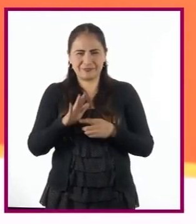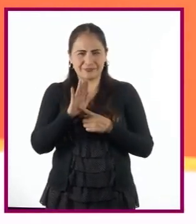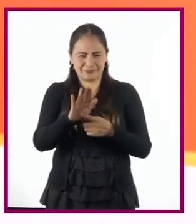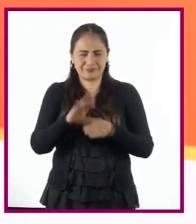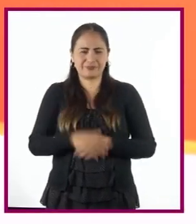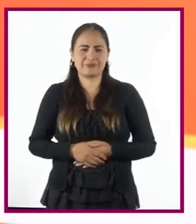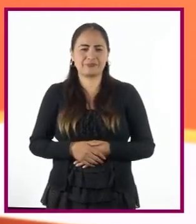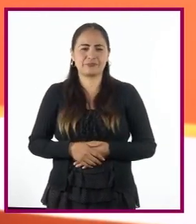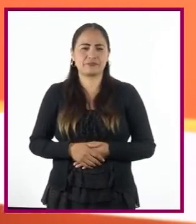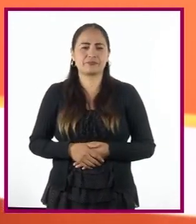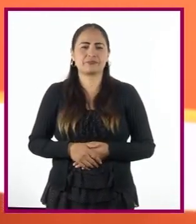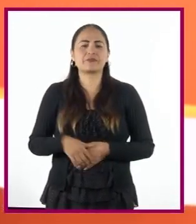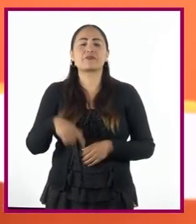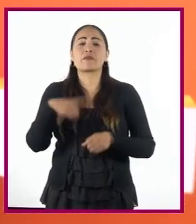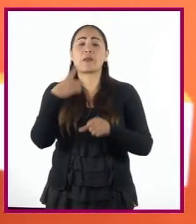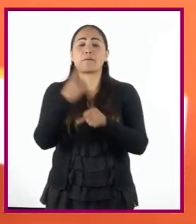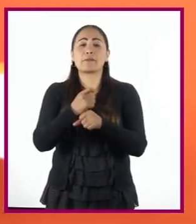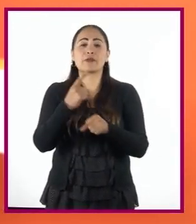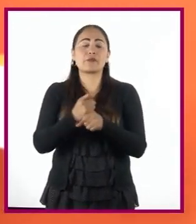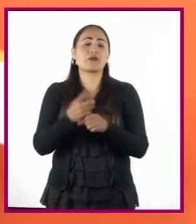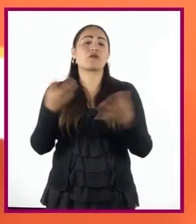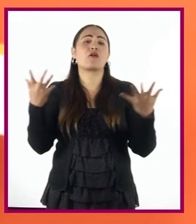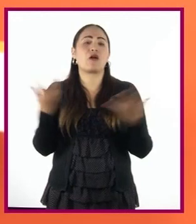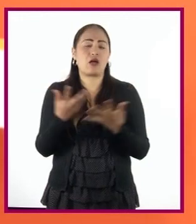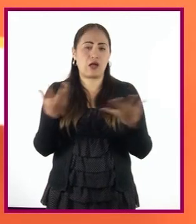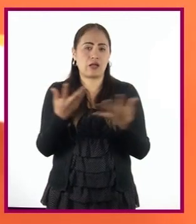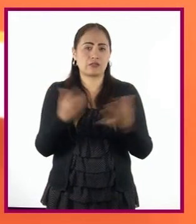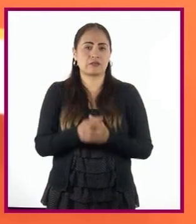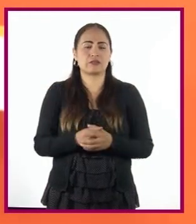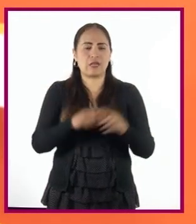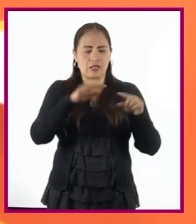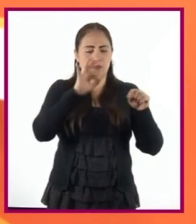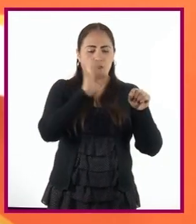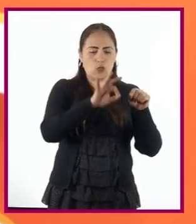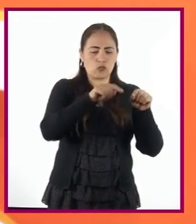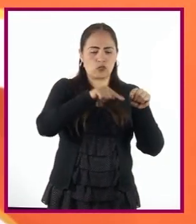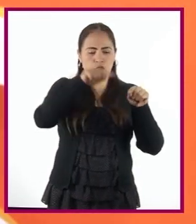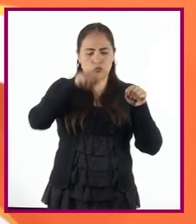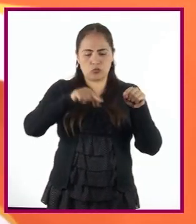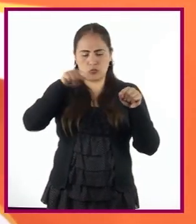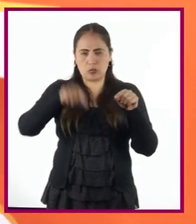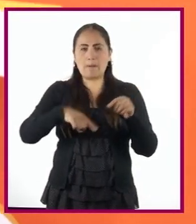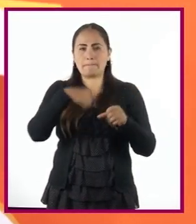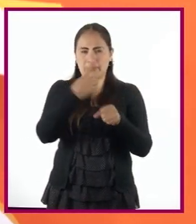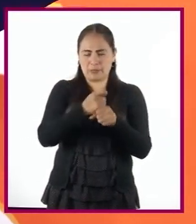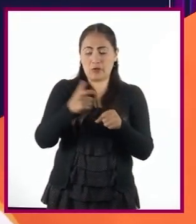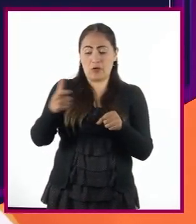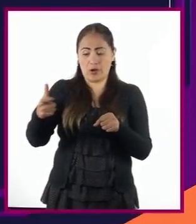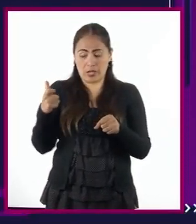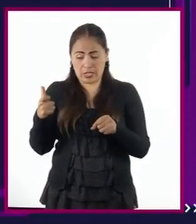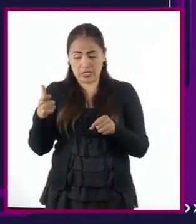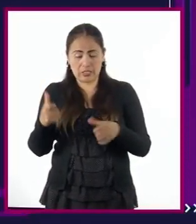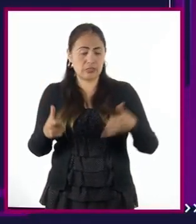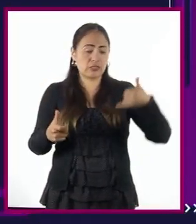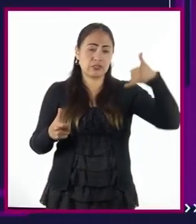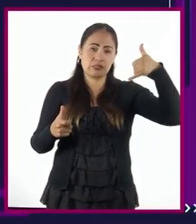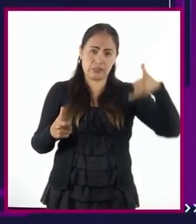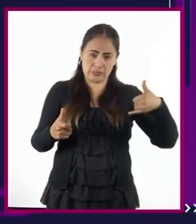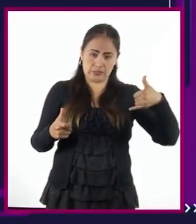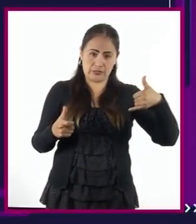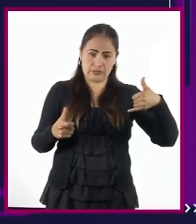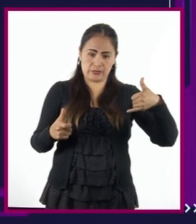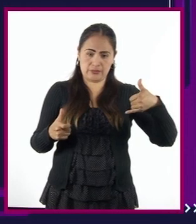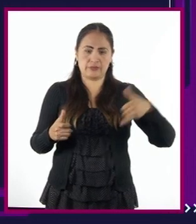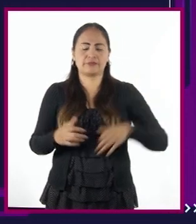que hacemos para iniciar con la construcción de la gráfica de línea es trazar los ejes, el de las abscisas y